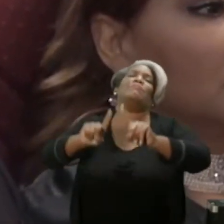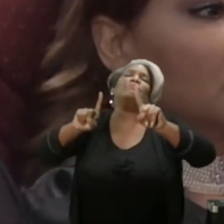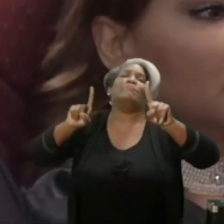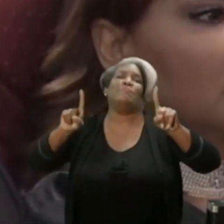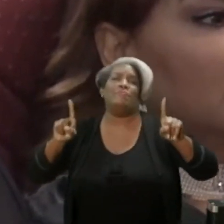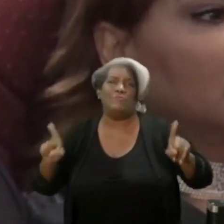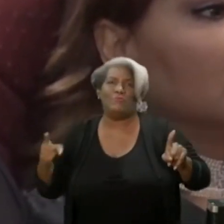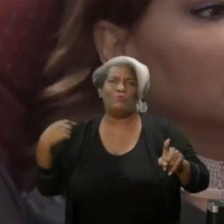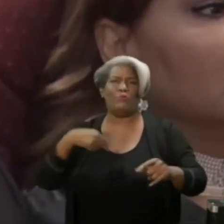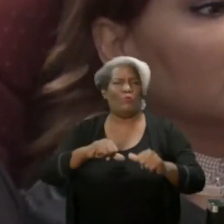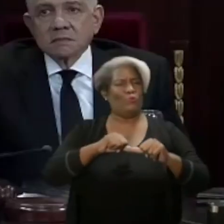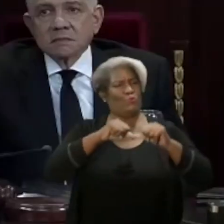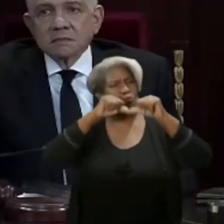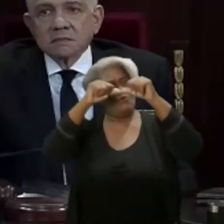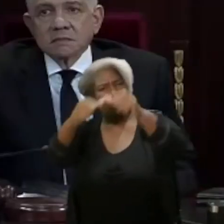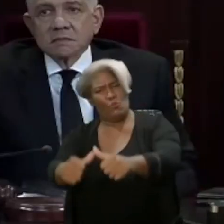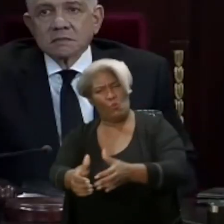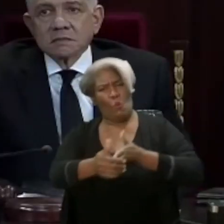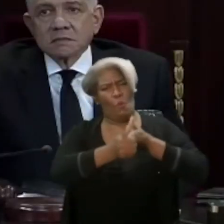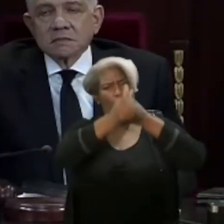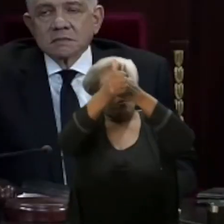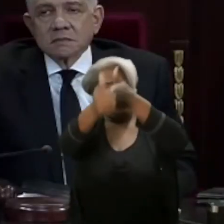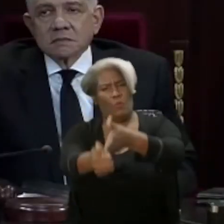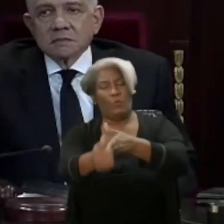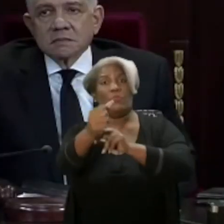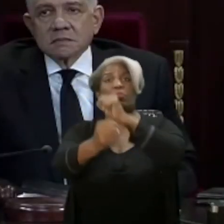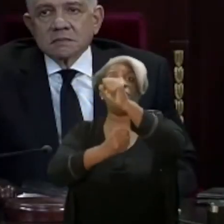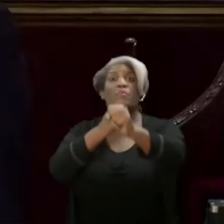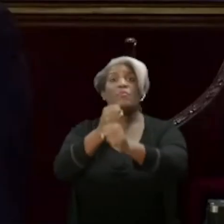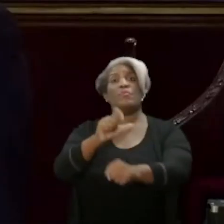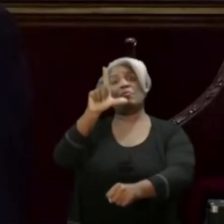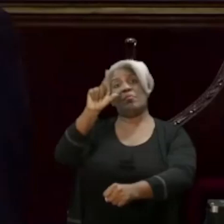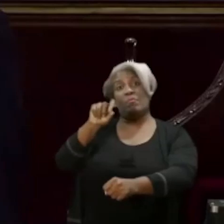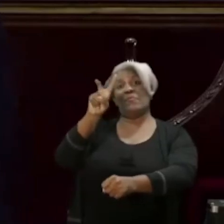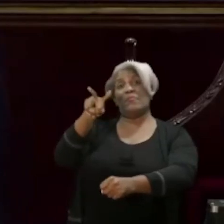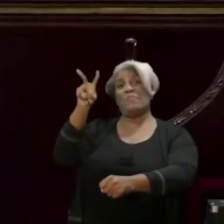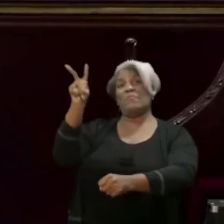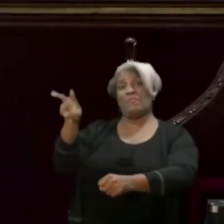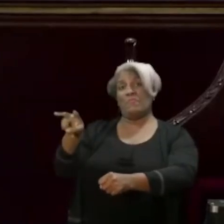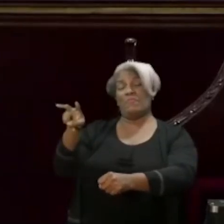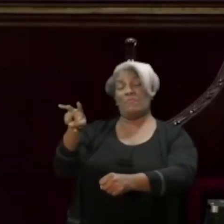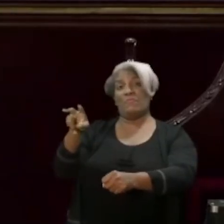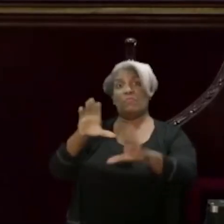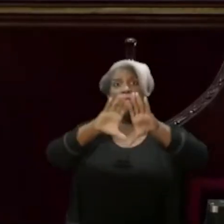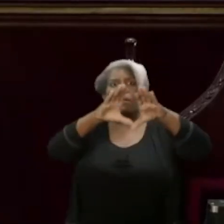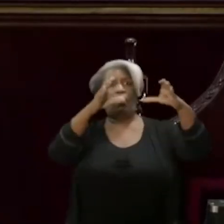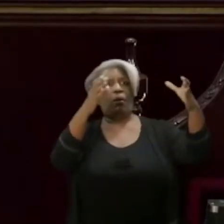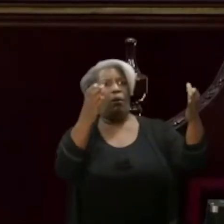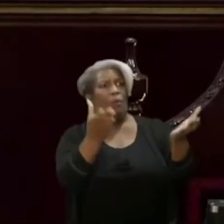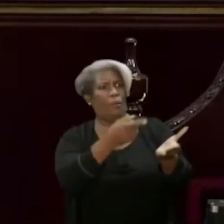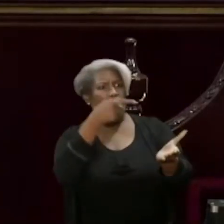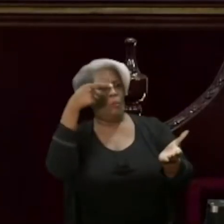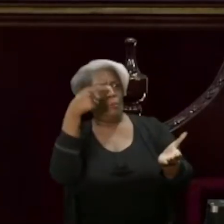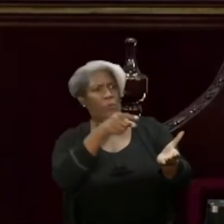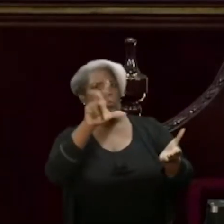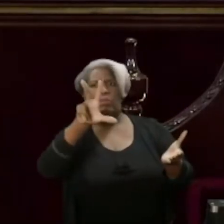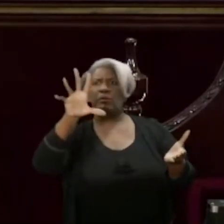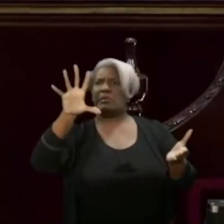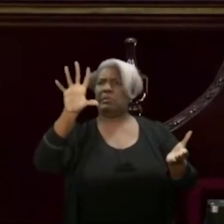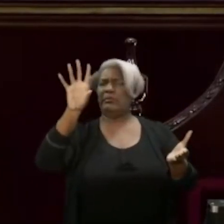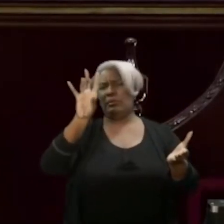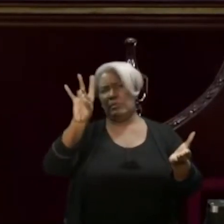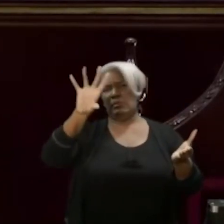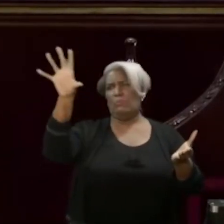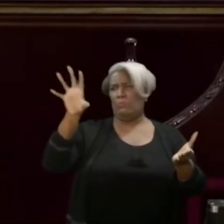a ser parte del liderazgo en la recuperación en el año 2022. Mientras el mundo tiene todavía una brecha del